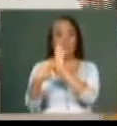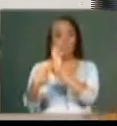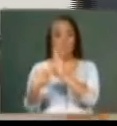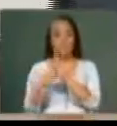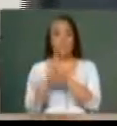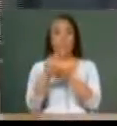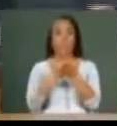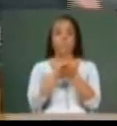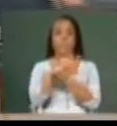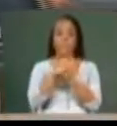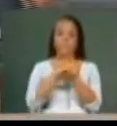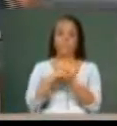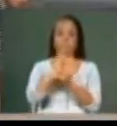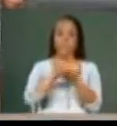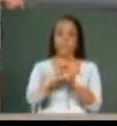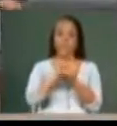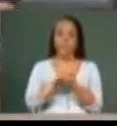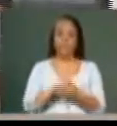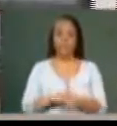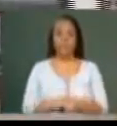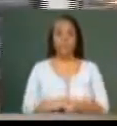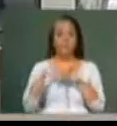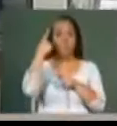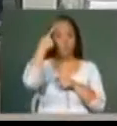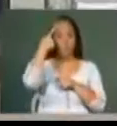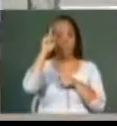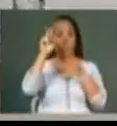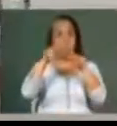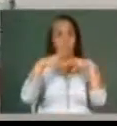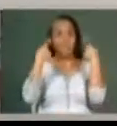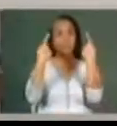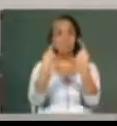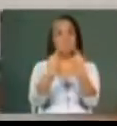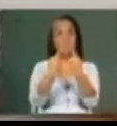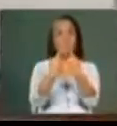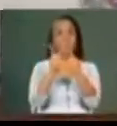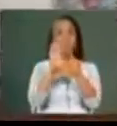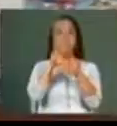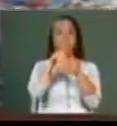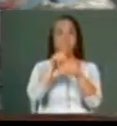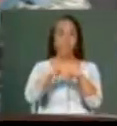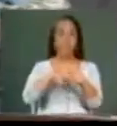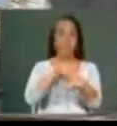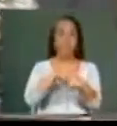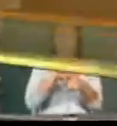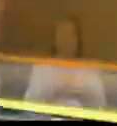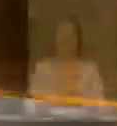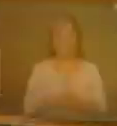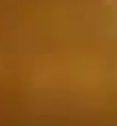Viales son los únicos dos diputados de la región sur en este nuevo directorio legislativo.